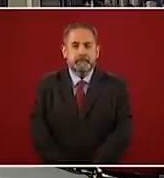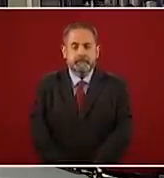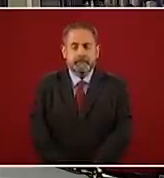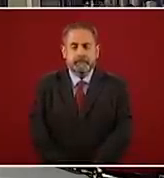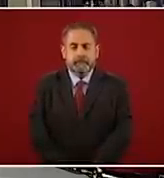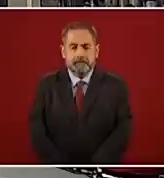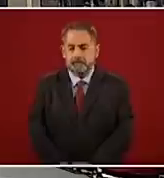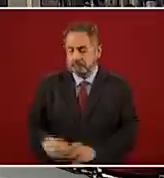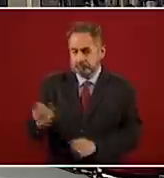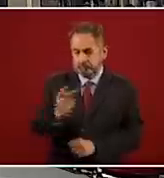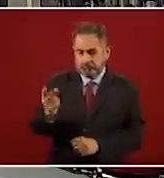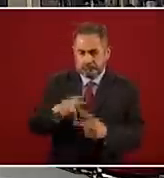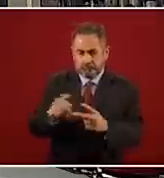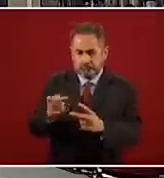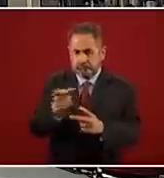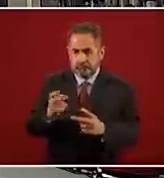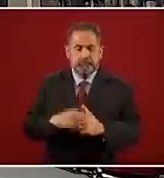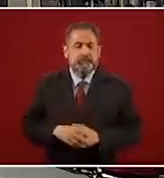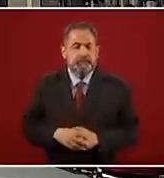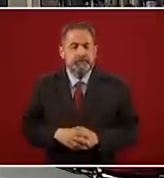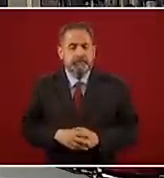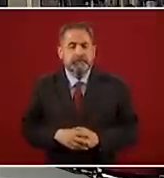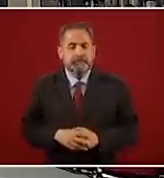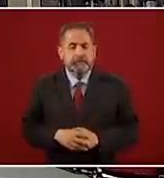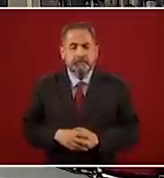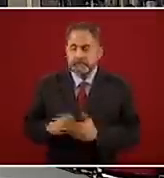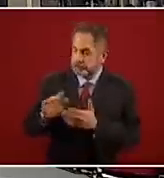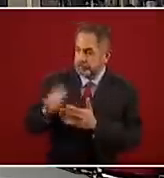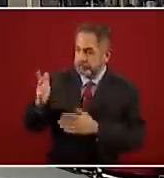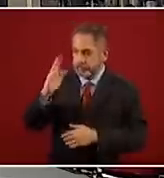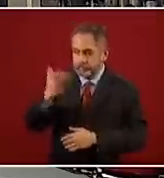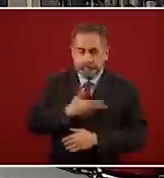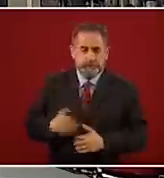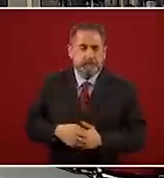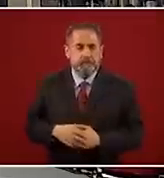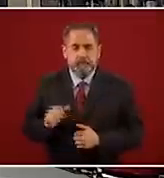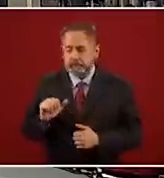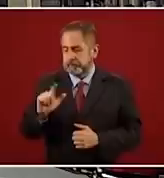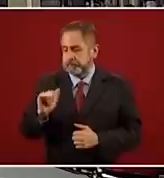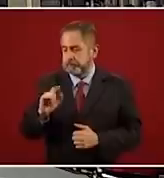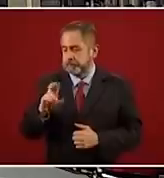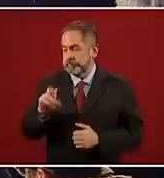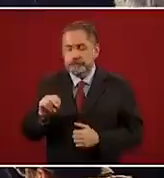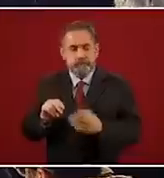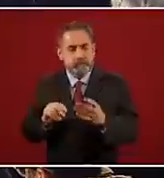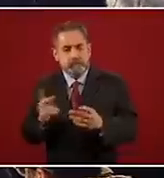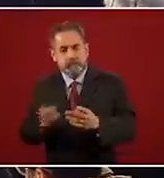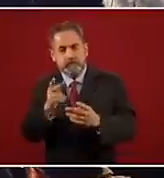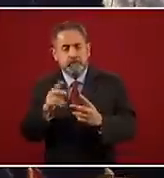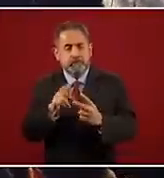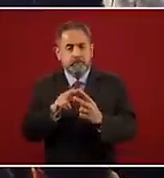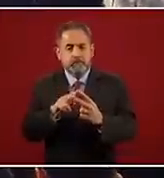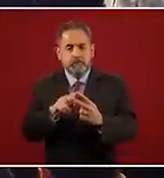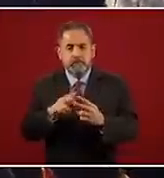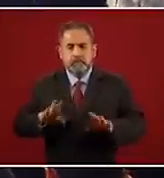Sí, a ustedes dos, ustedes sí. La más que quiera. Sí, gracias, gracias, señor presidente. Alejandro Lelo de la Resta, pregunta se la hago en